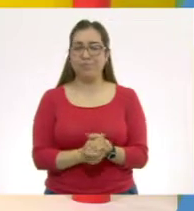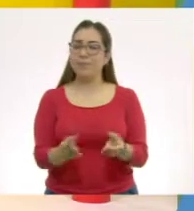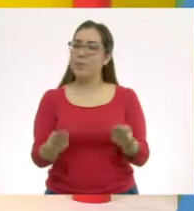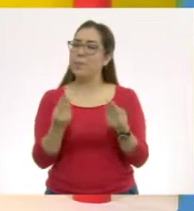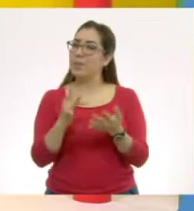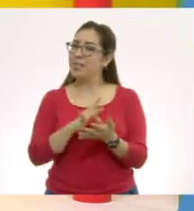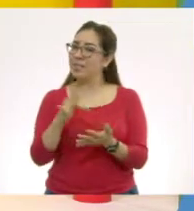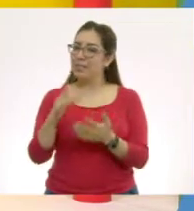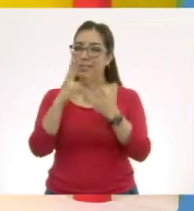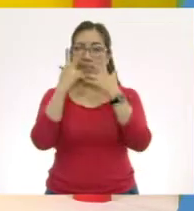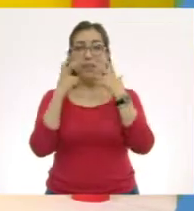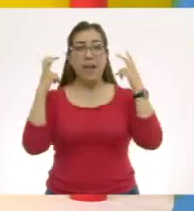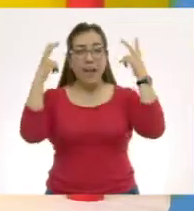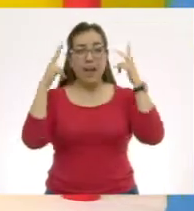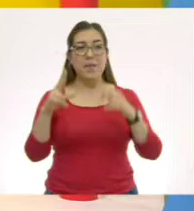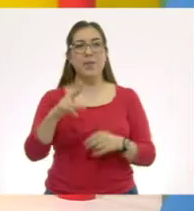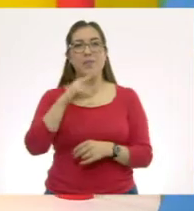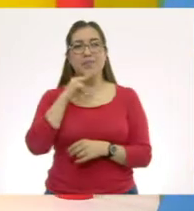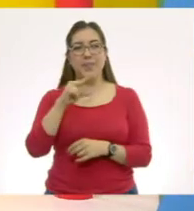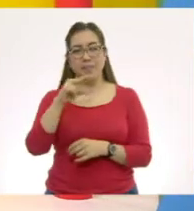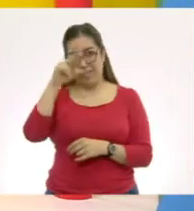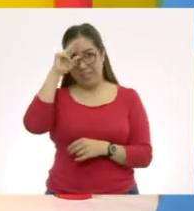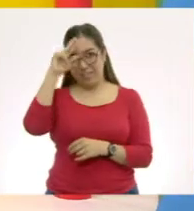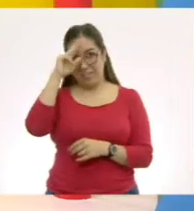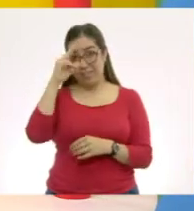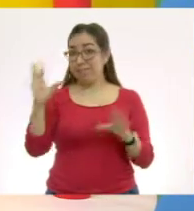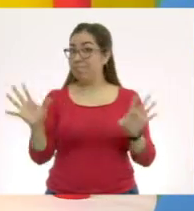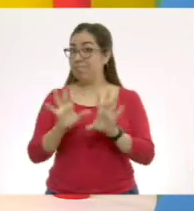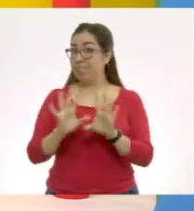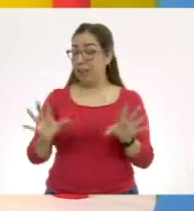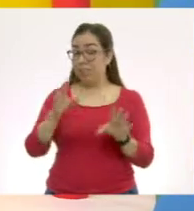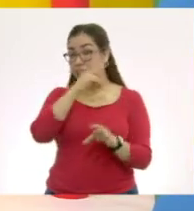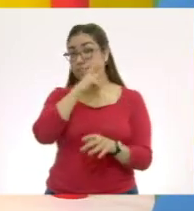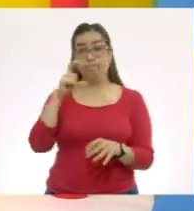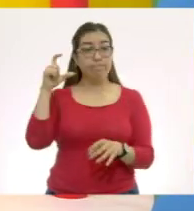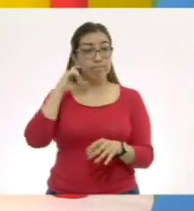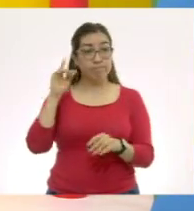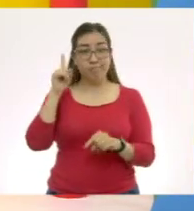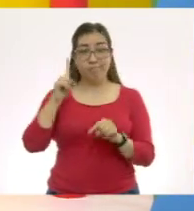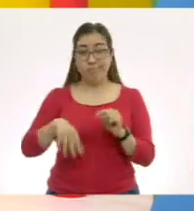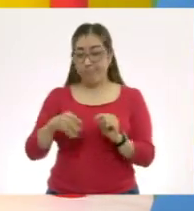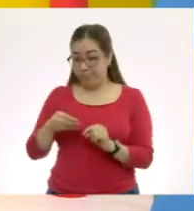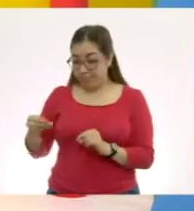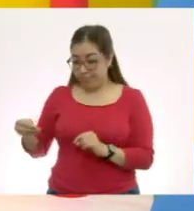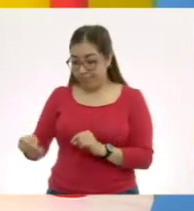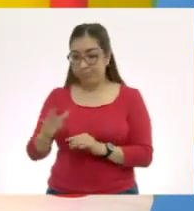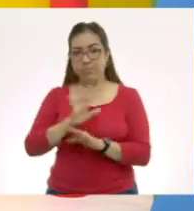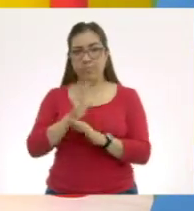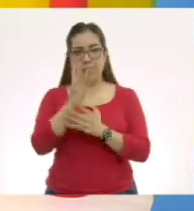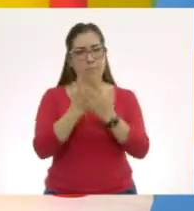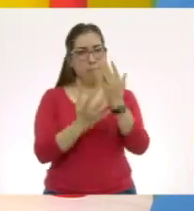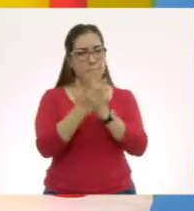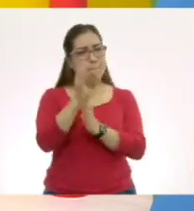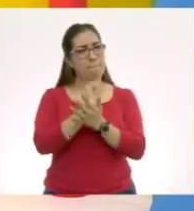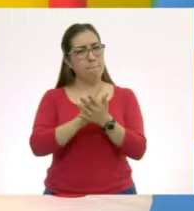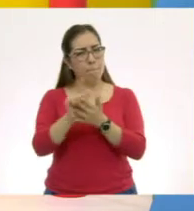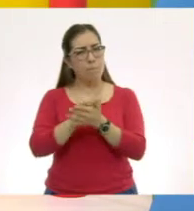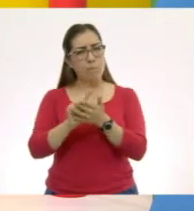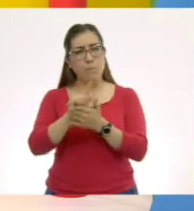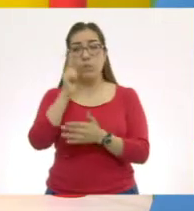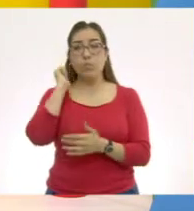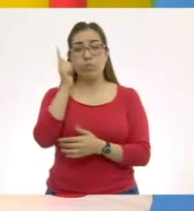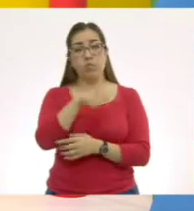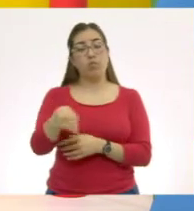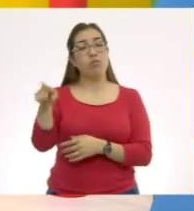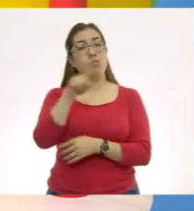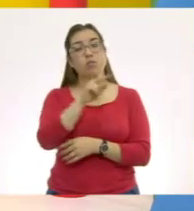Muchas gracias, Ajolisto. Bueno, pues yo ya dejé mi cubrebocas en la bolsa y ya me lavé muy bien mis manos y espero que todas ustedes